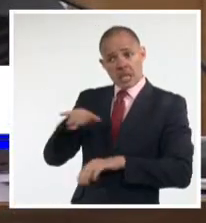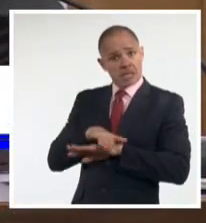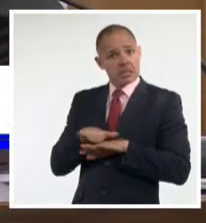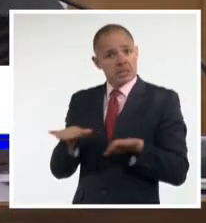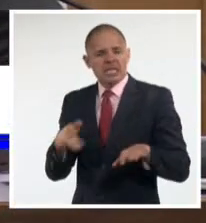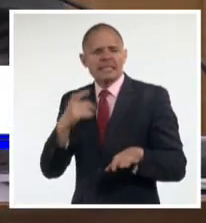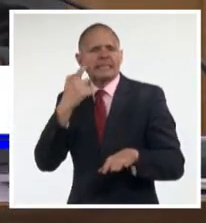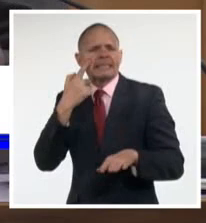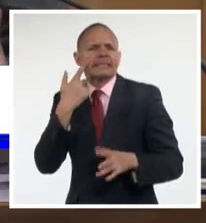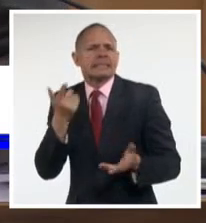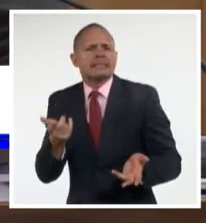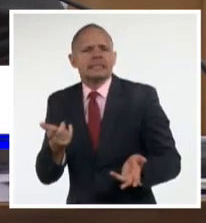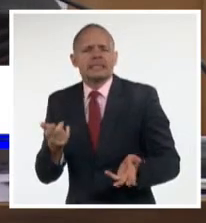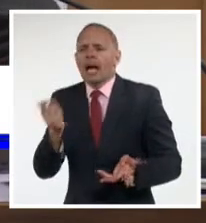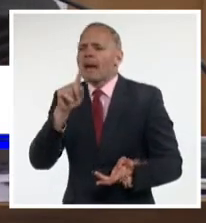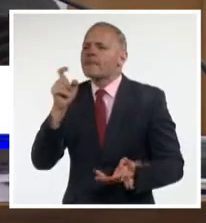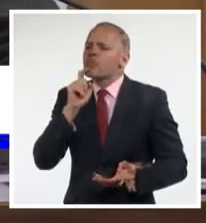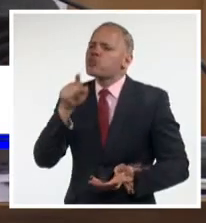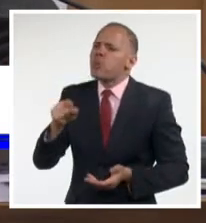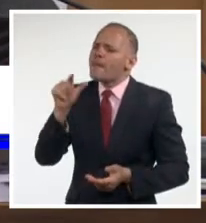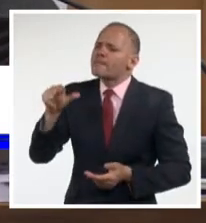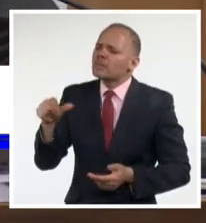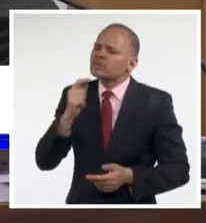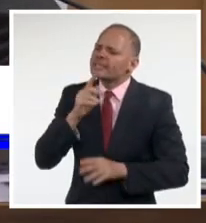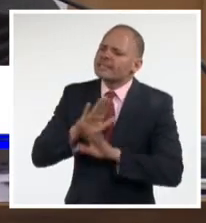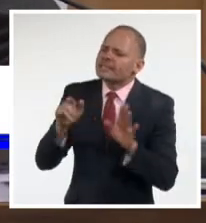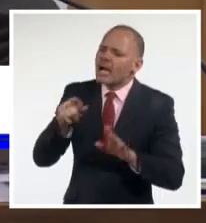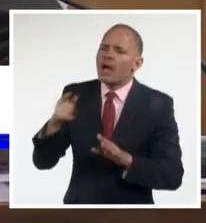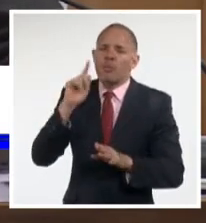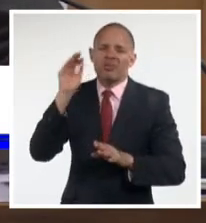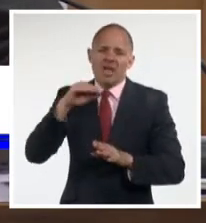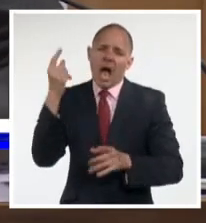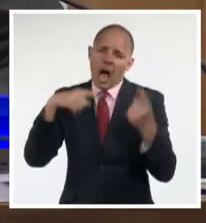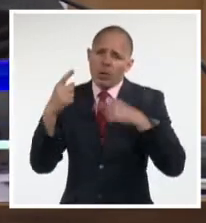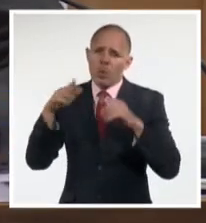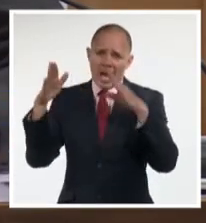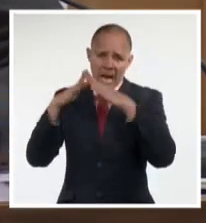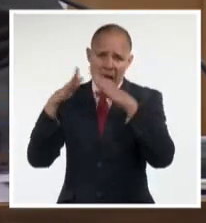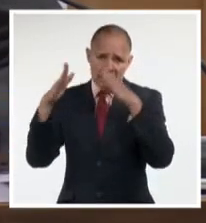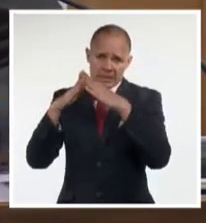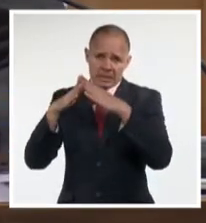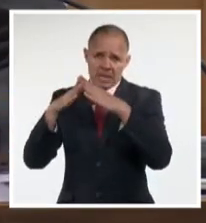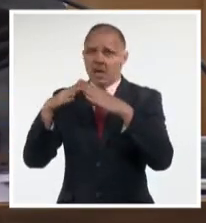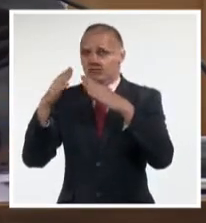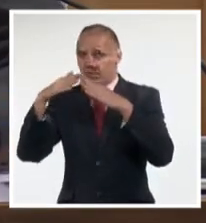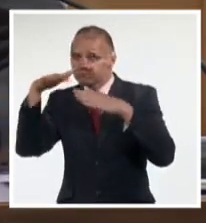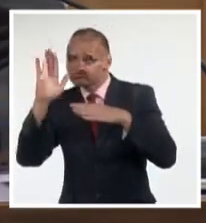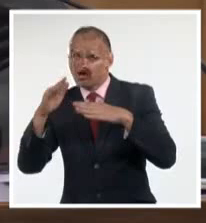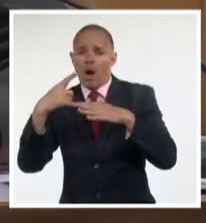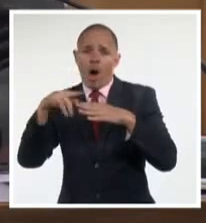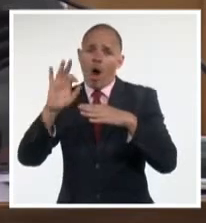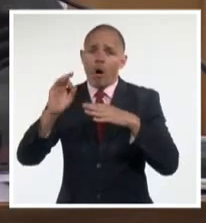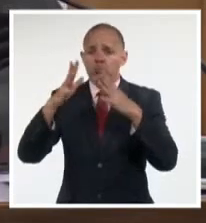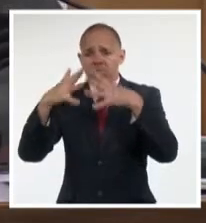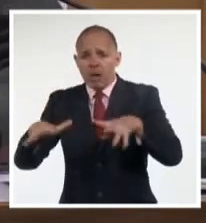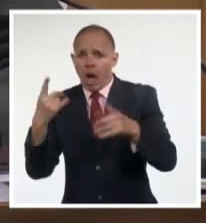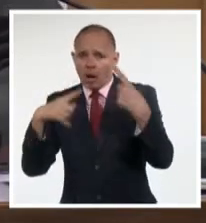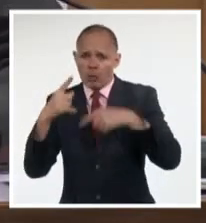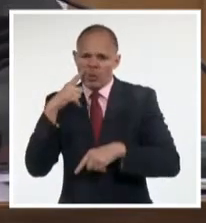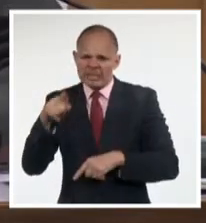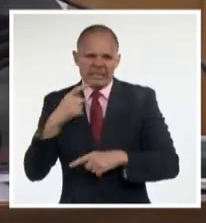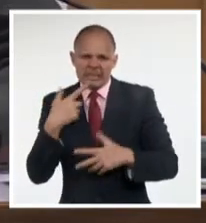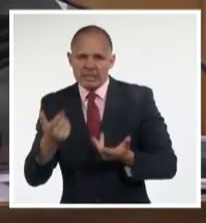hay y en qué trabajan esos damnificados? Que venga el organismo, el cual trabaja en ellos y que haga la